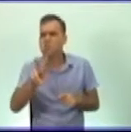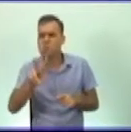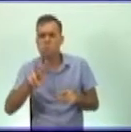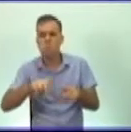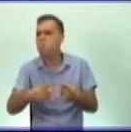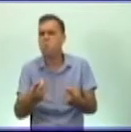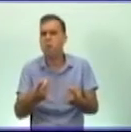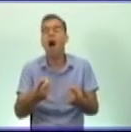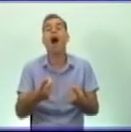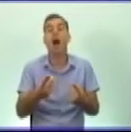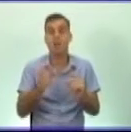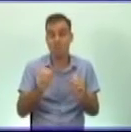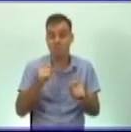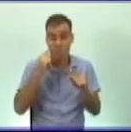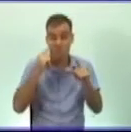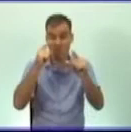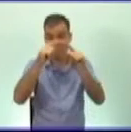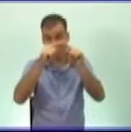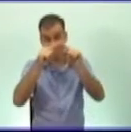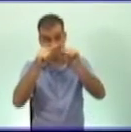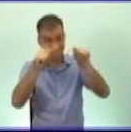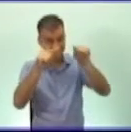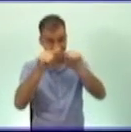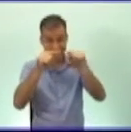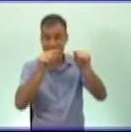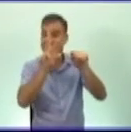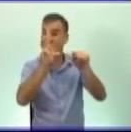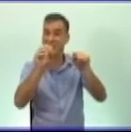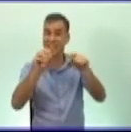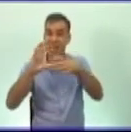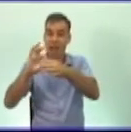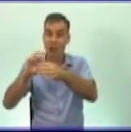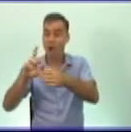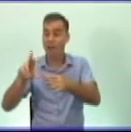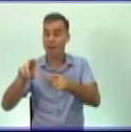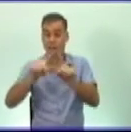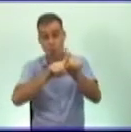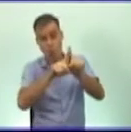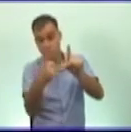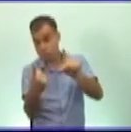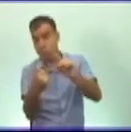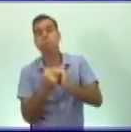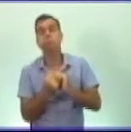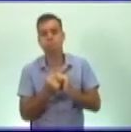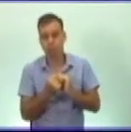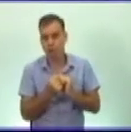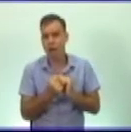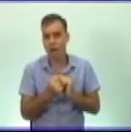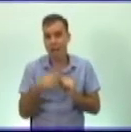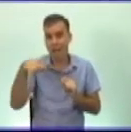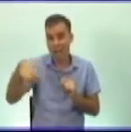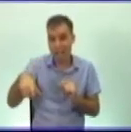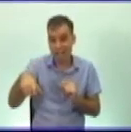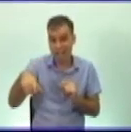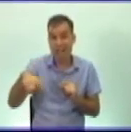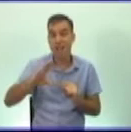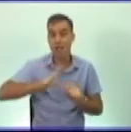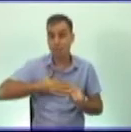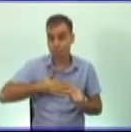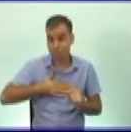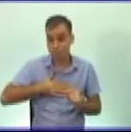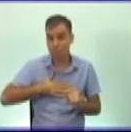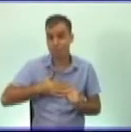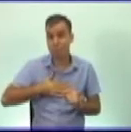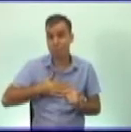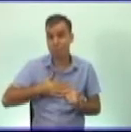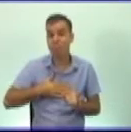un ángulo de 30 grados y el radio es el cateto que se opone, entonces la generatriz, que es la hipotenusa, es